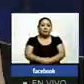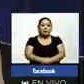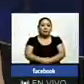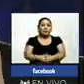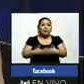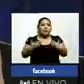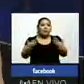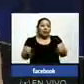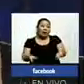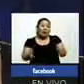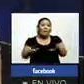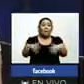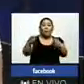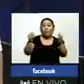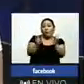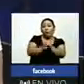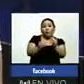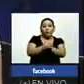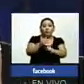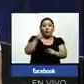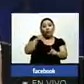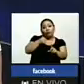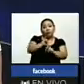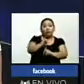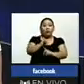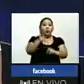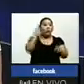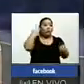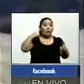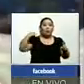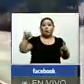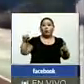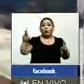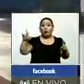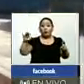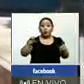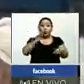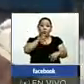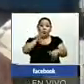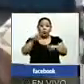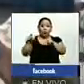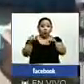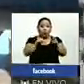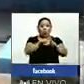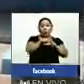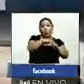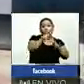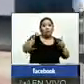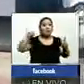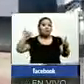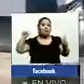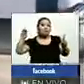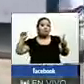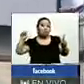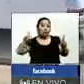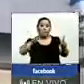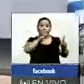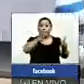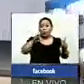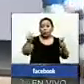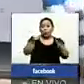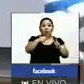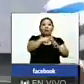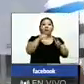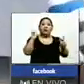Y por el delito de violación fueron detenidos Julio César Ruiz, de 42 años, y José Ismael Hernández, de 25.